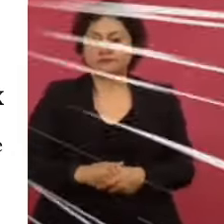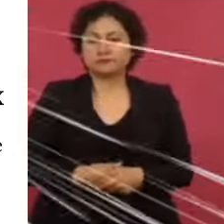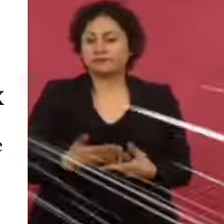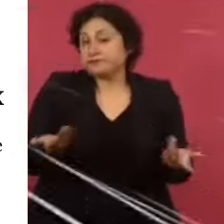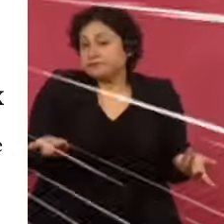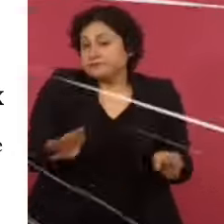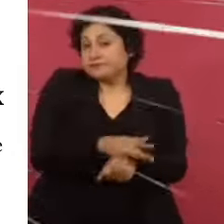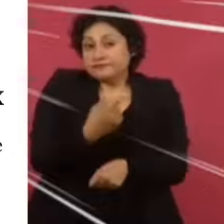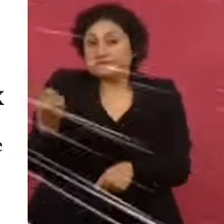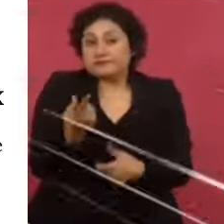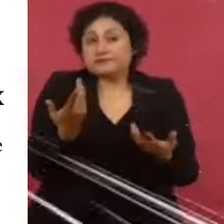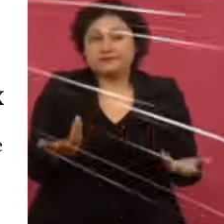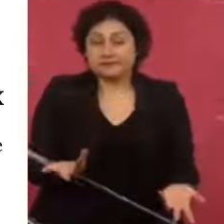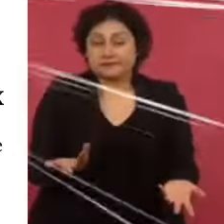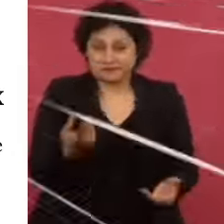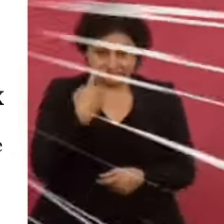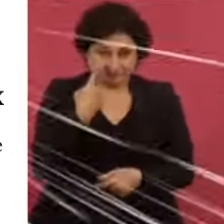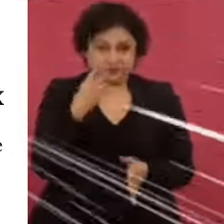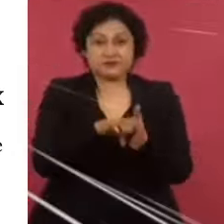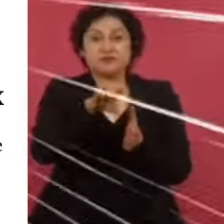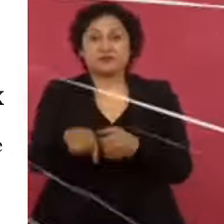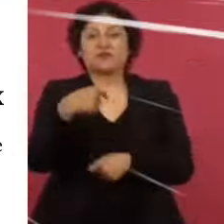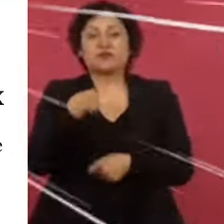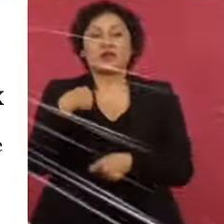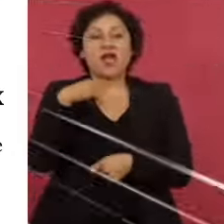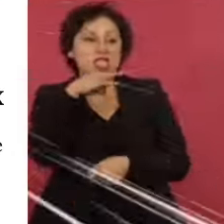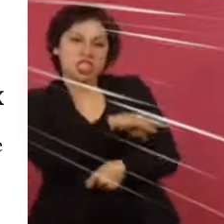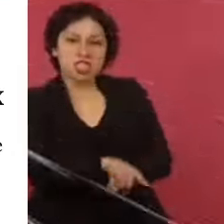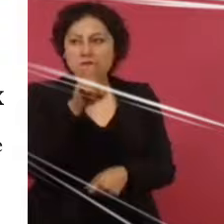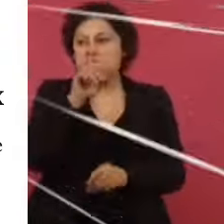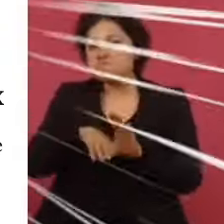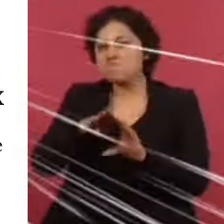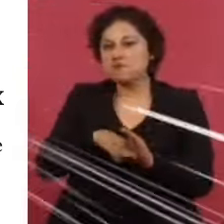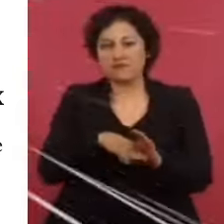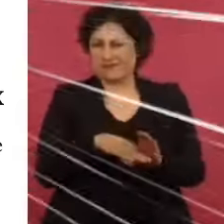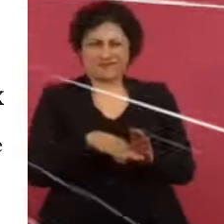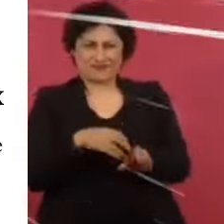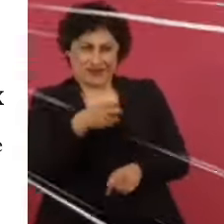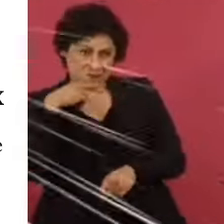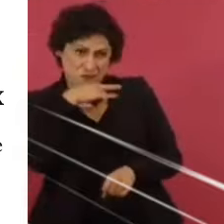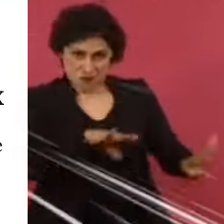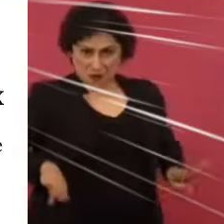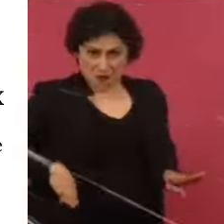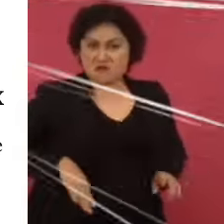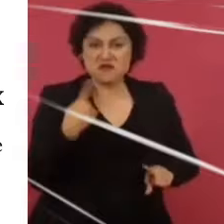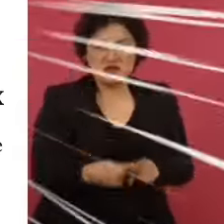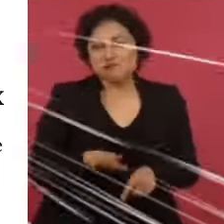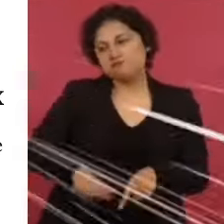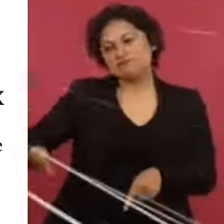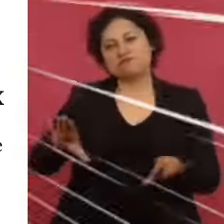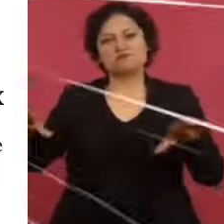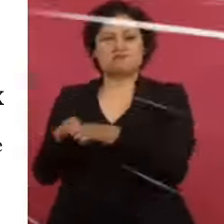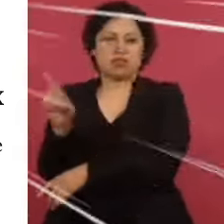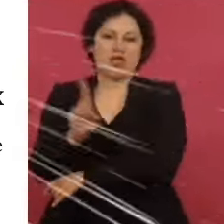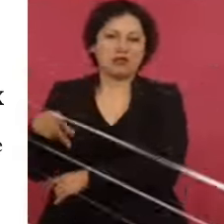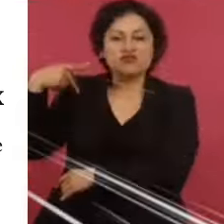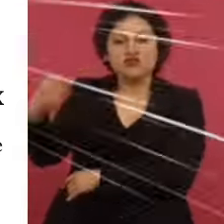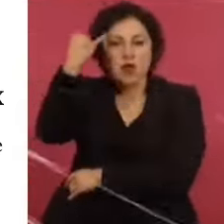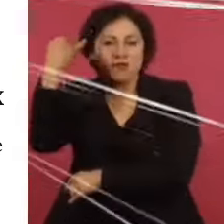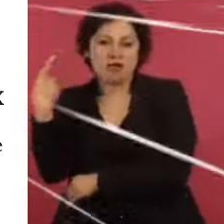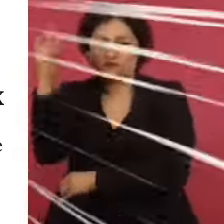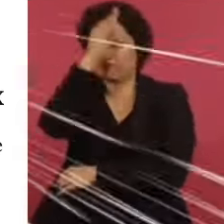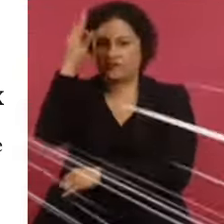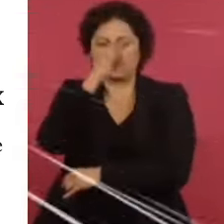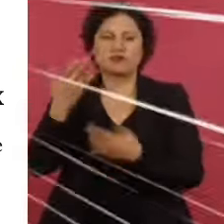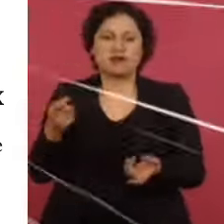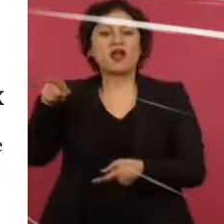porque para qué este la hipocresía eso tiene que ver con la derecha la hipocresía esa es su verdadera doctrina